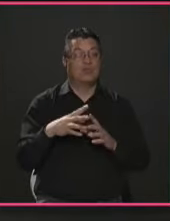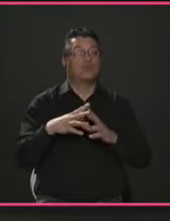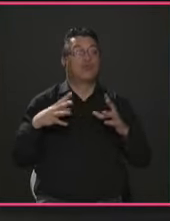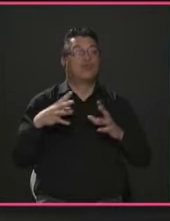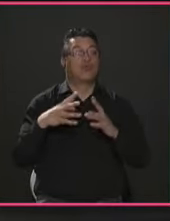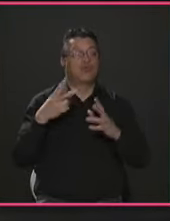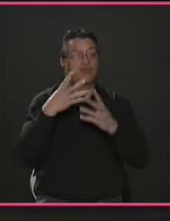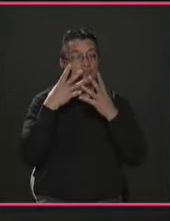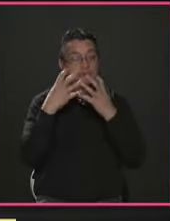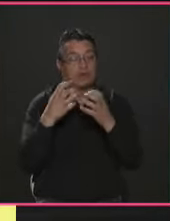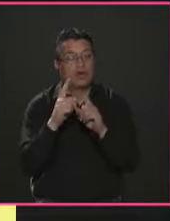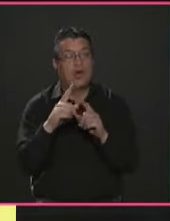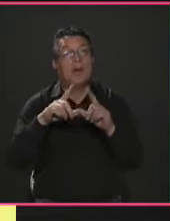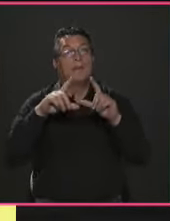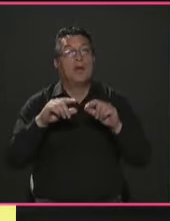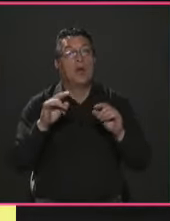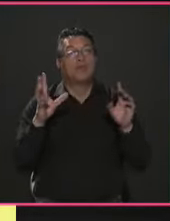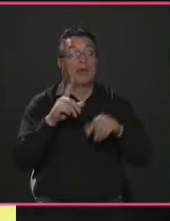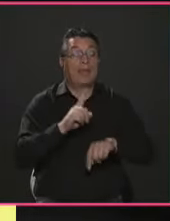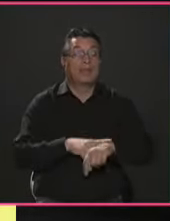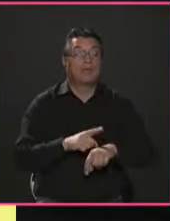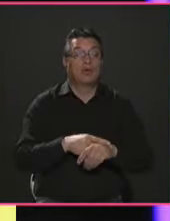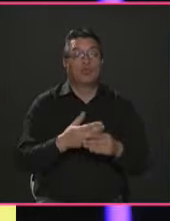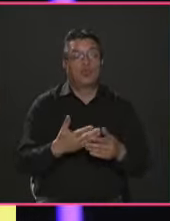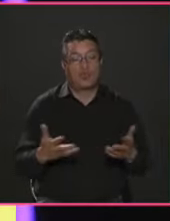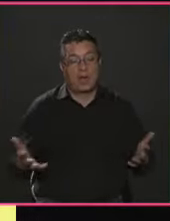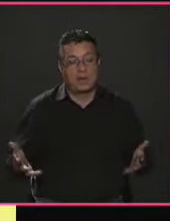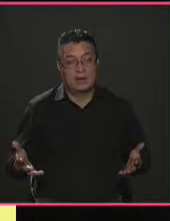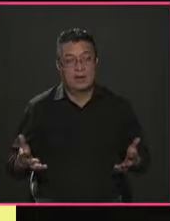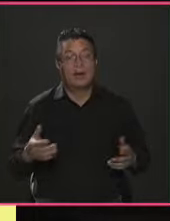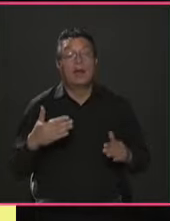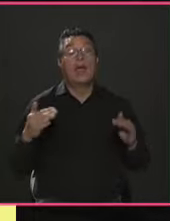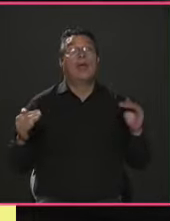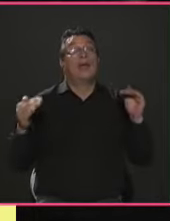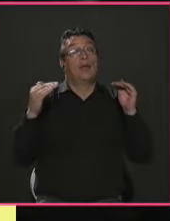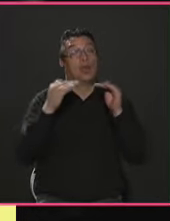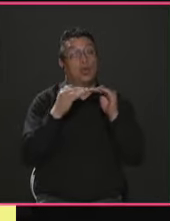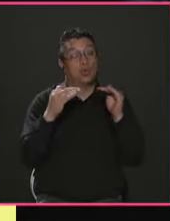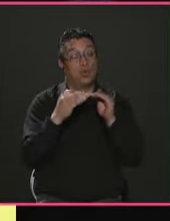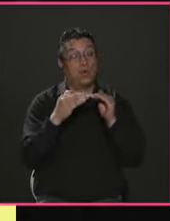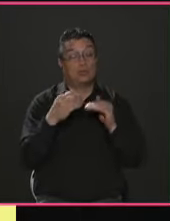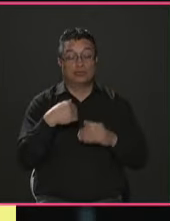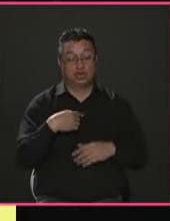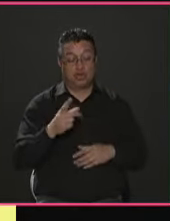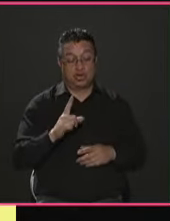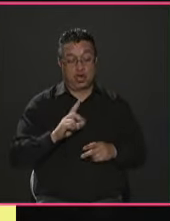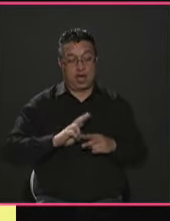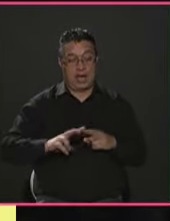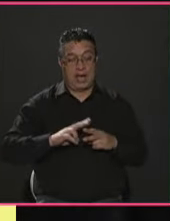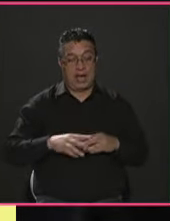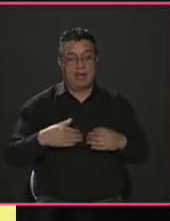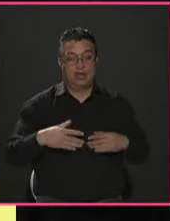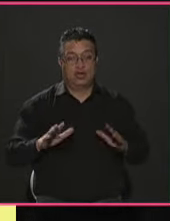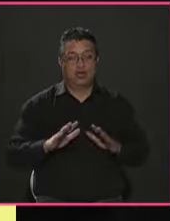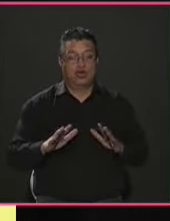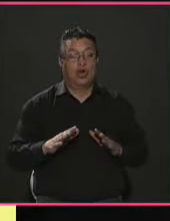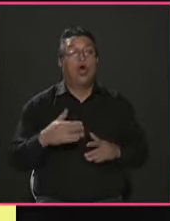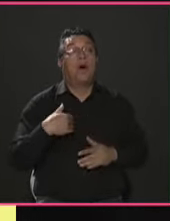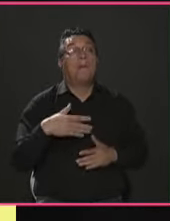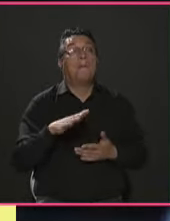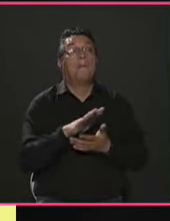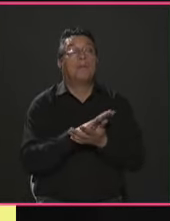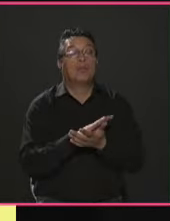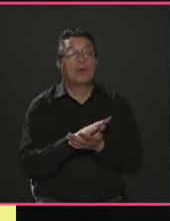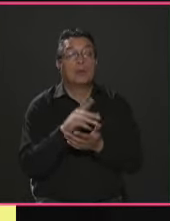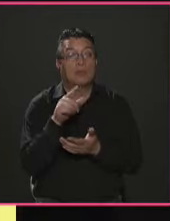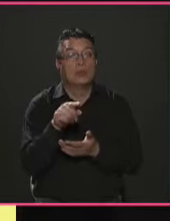tanto si es que no tuvieran el tiempo y al igual que yo no lo hago por ejemplo Así que como